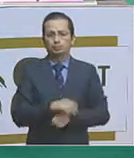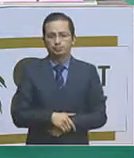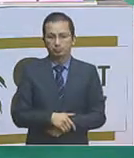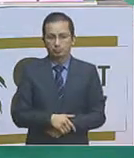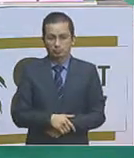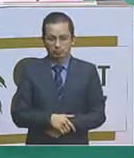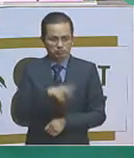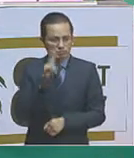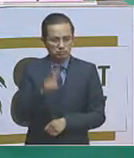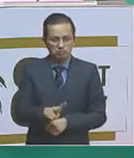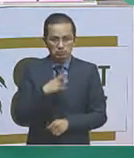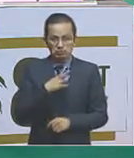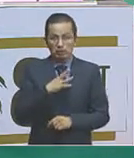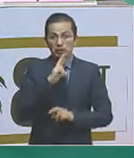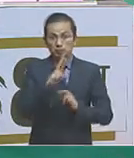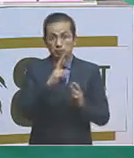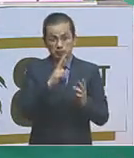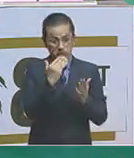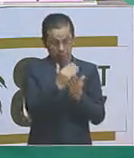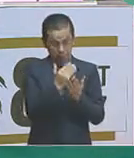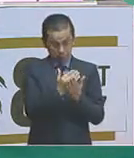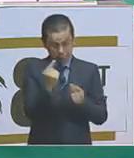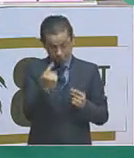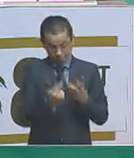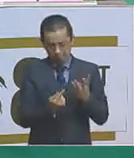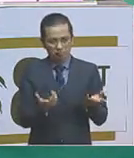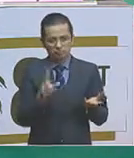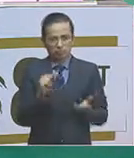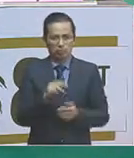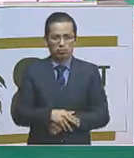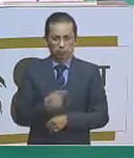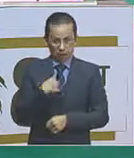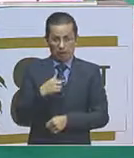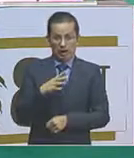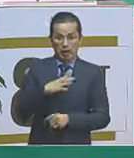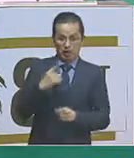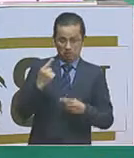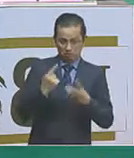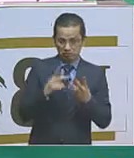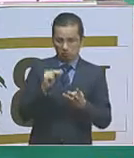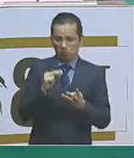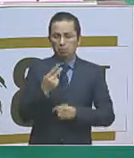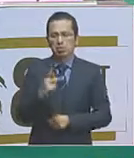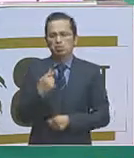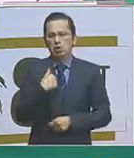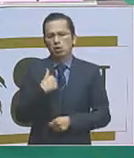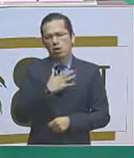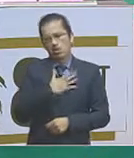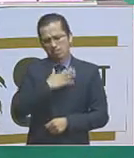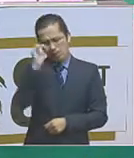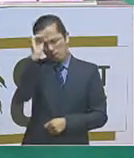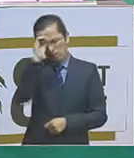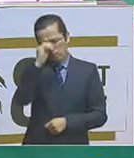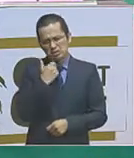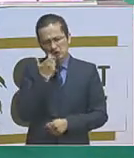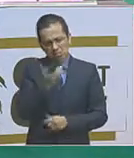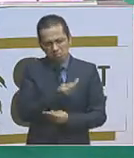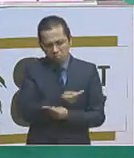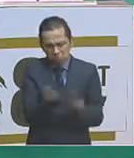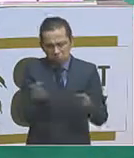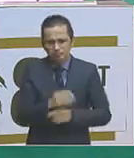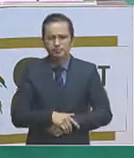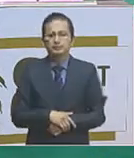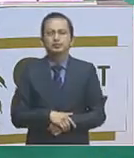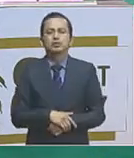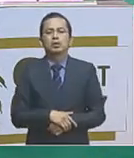respuesta a esta pregunta si tengo sin embargo algunas observaciones que me gustaría compartir primero como actores políticos y